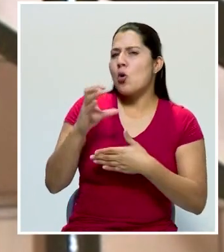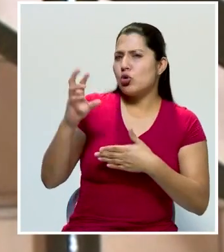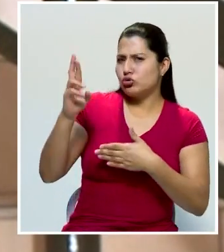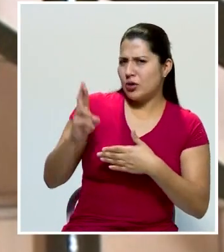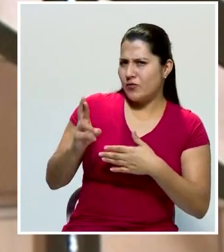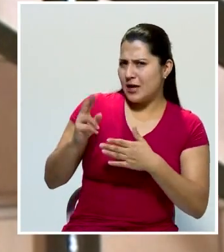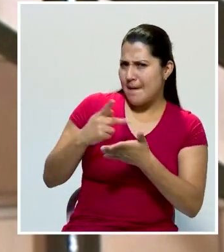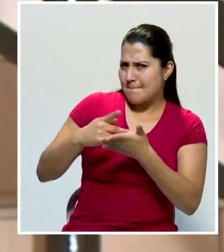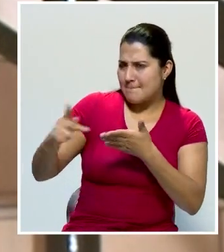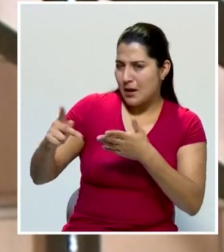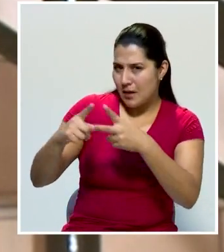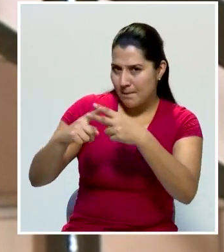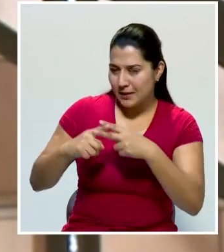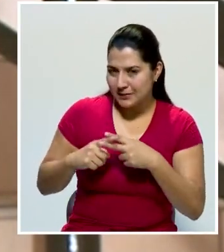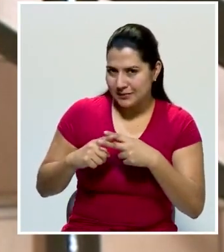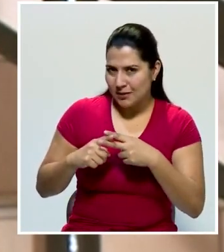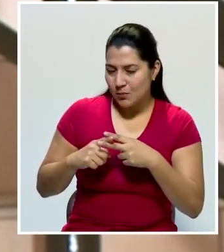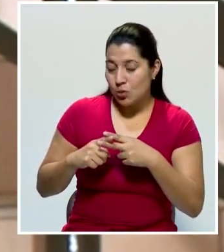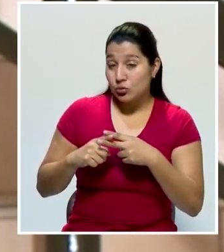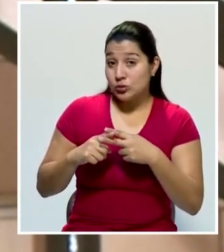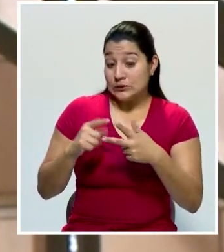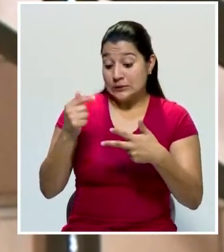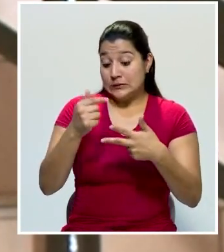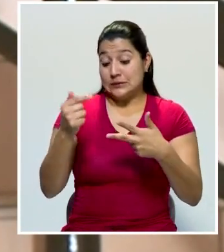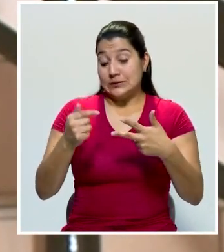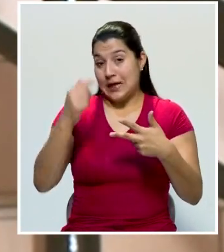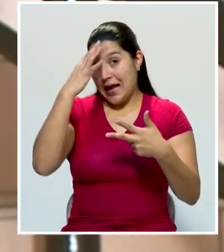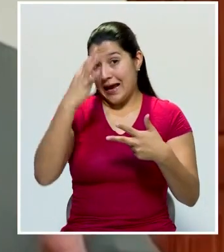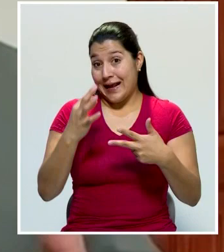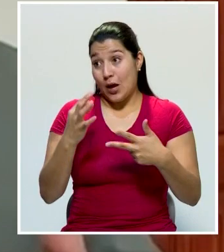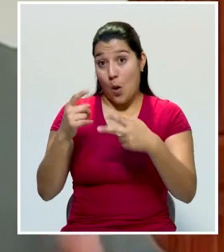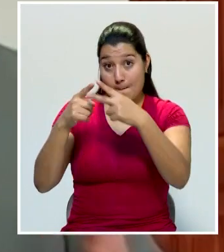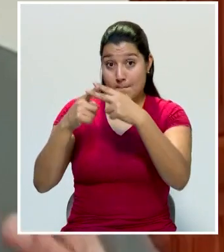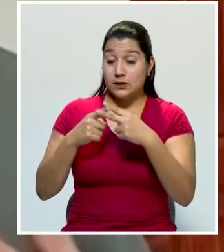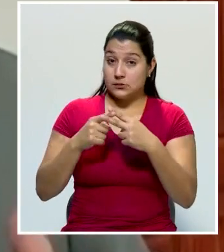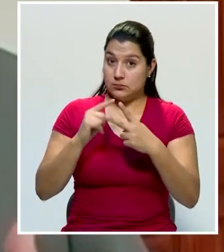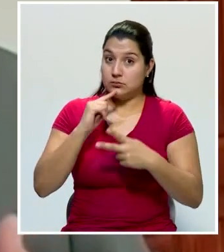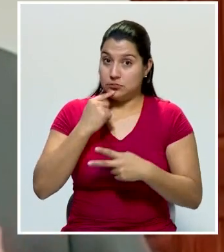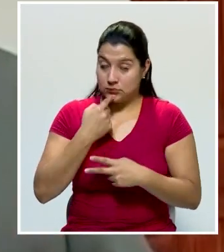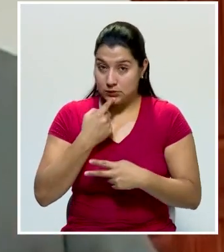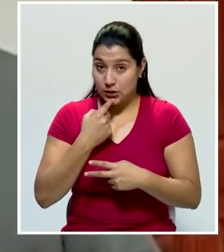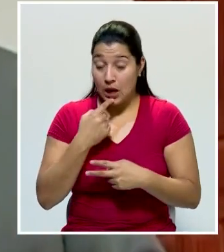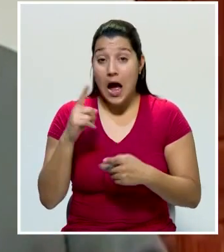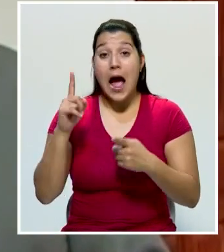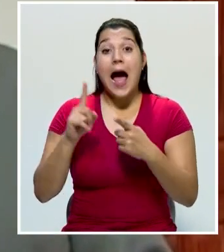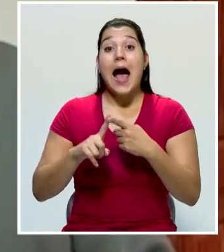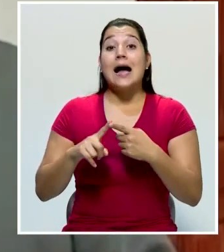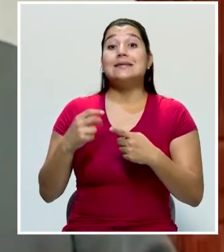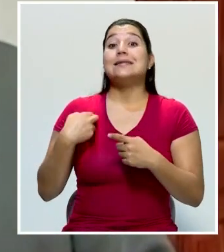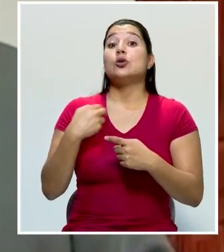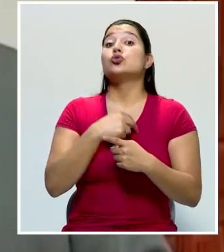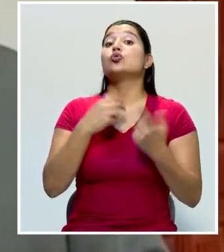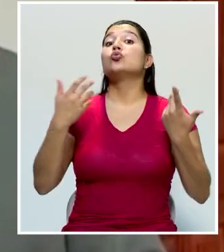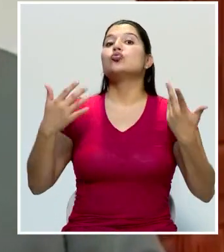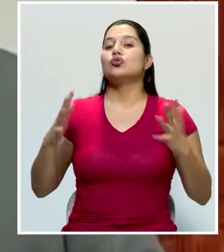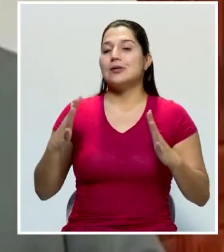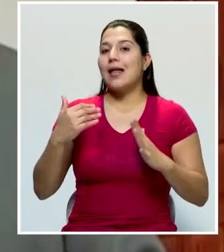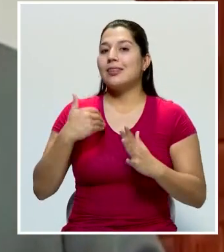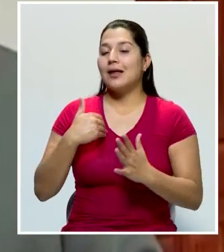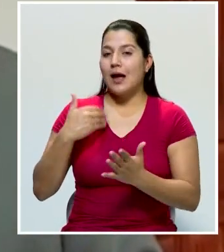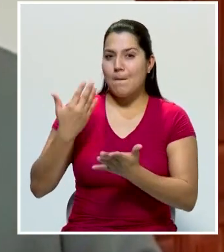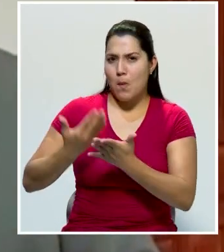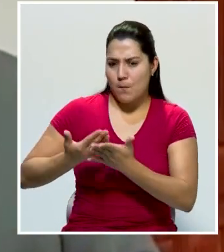esos préstamos. Nos parece que es un tema de absoluta seriedad. Hasta tanto no tengamos una